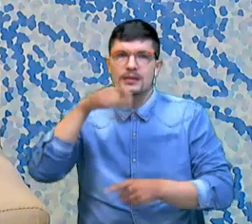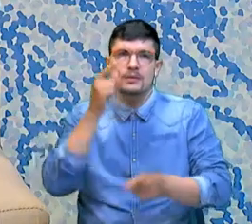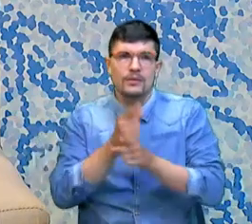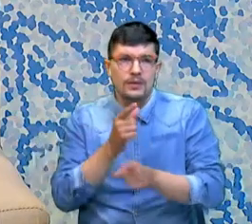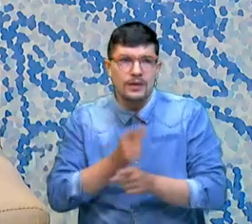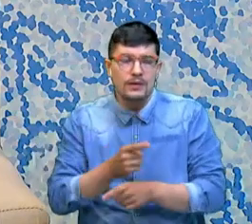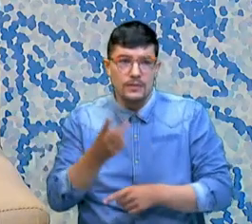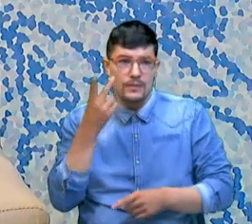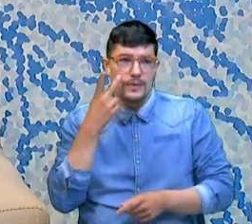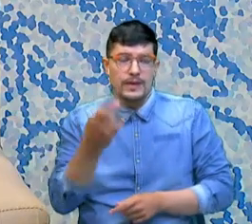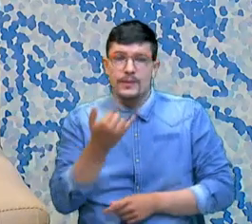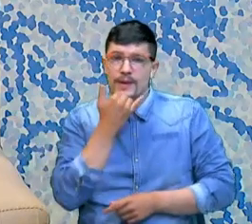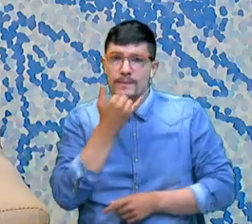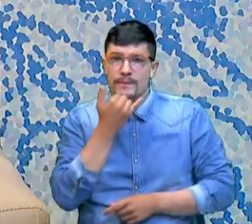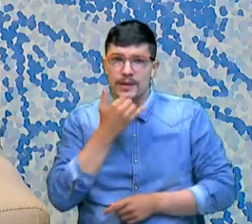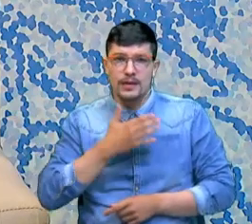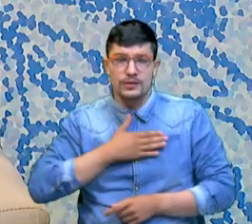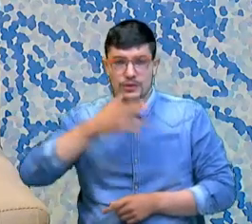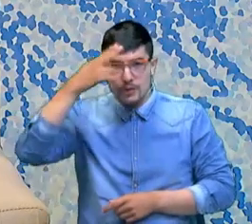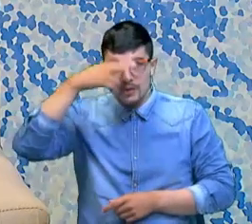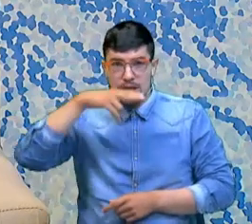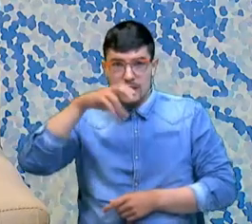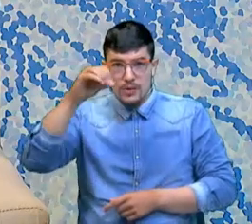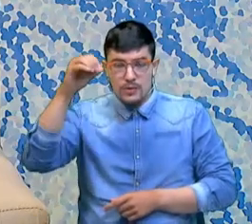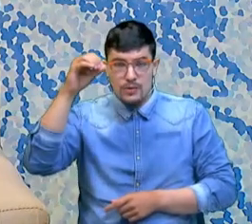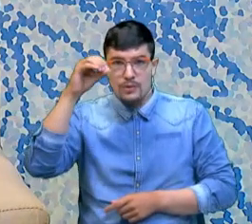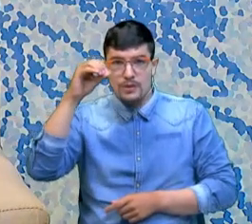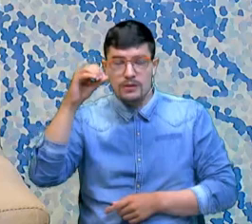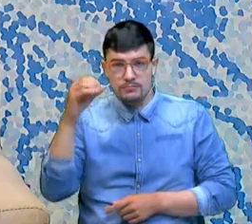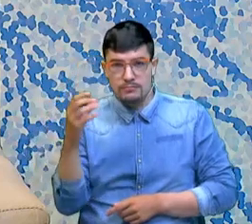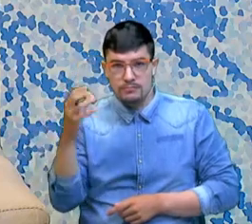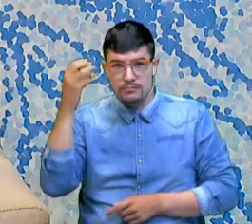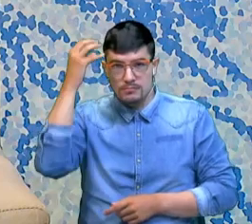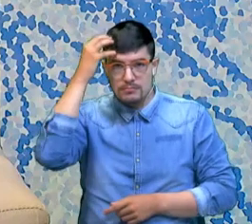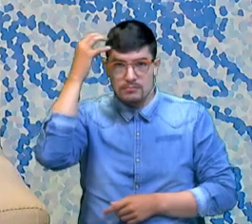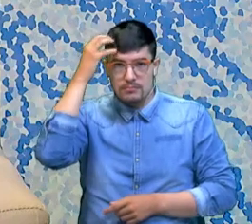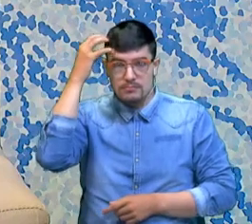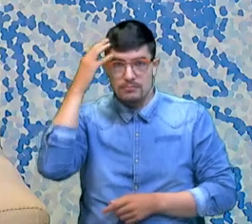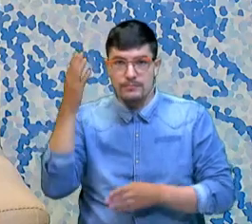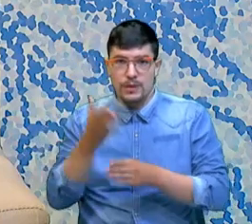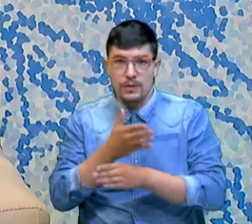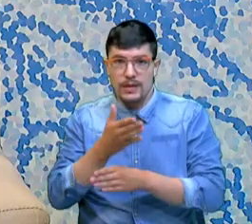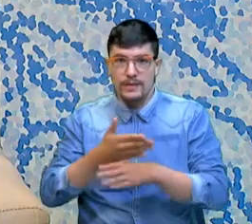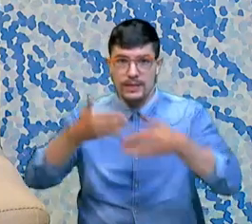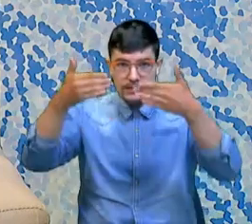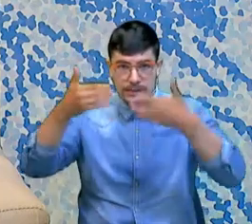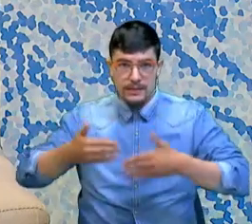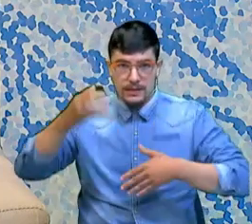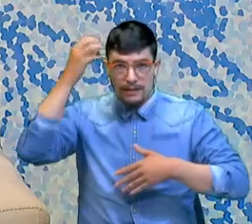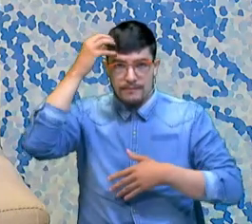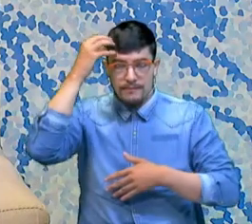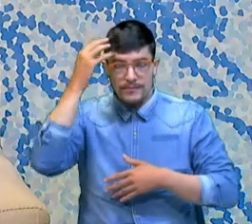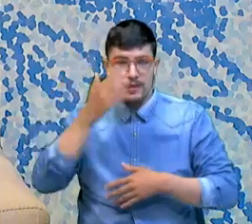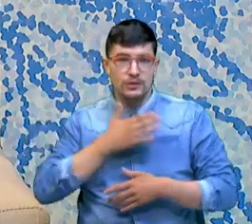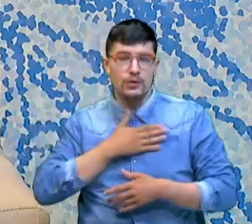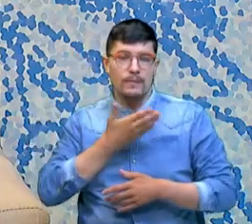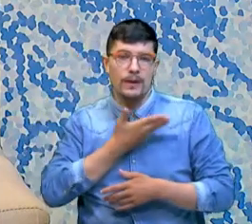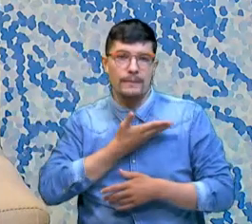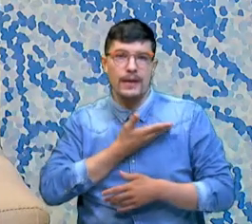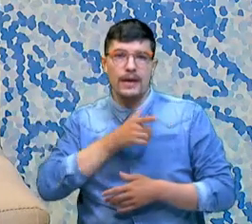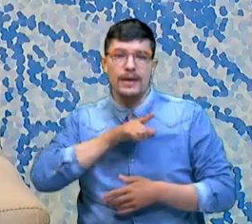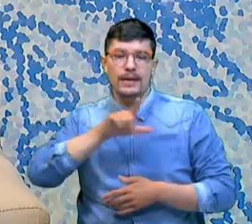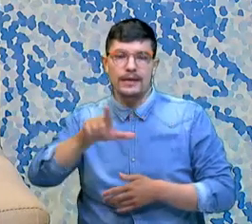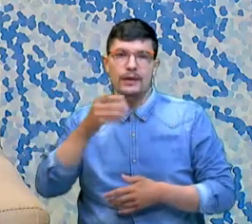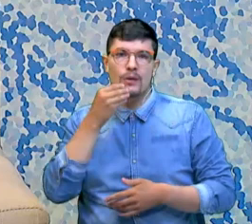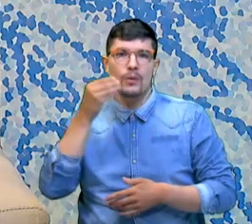que pasa es que yo tengo un hijo con síndrome de Down. Yo soy madre cabeza de familia. Y yo